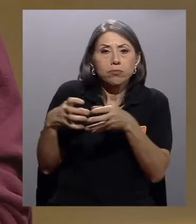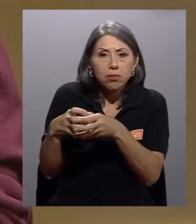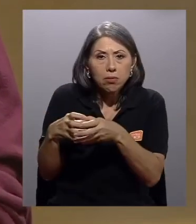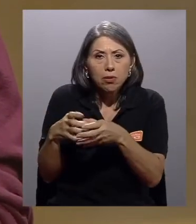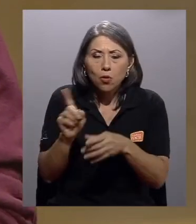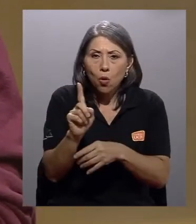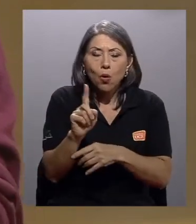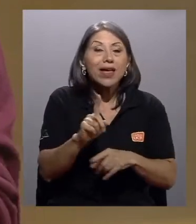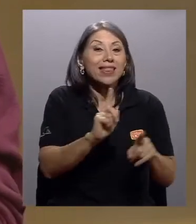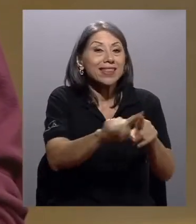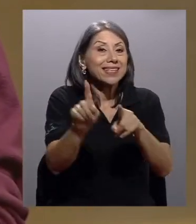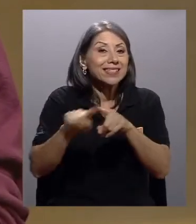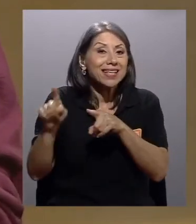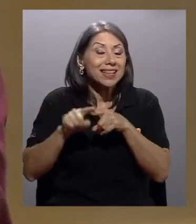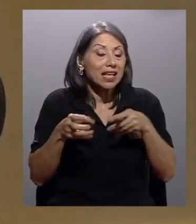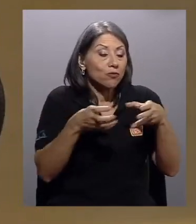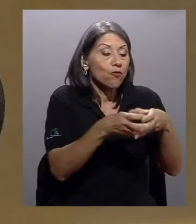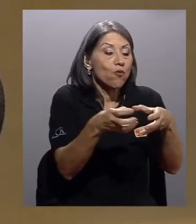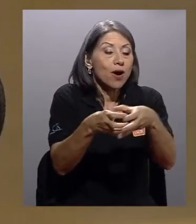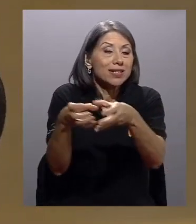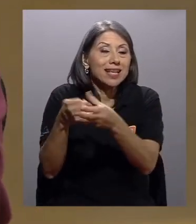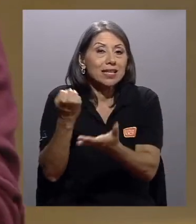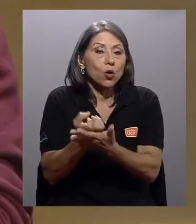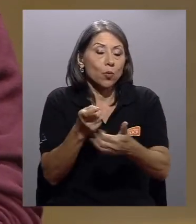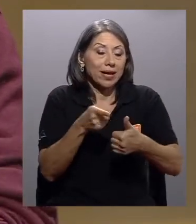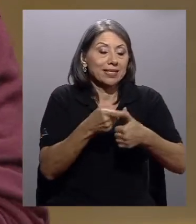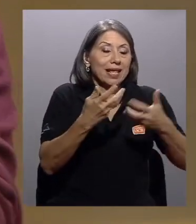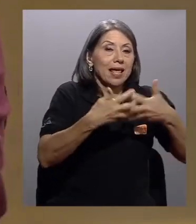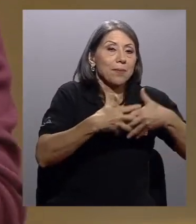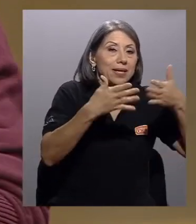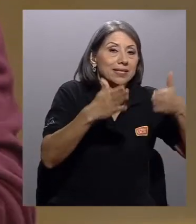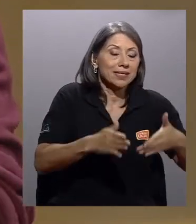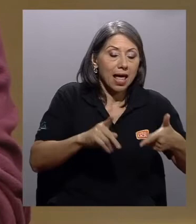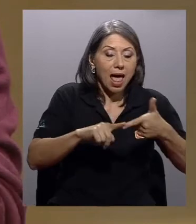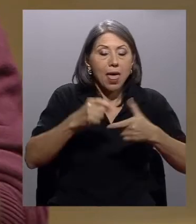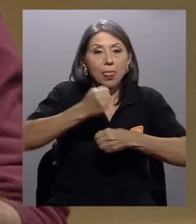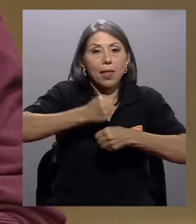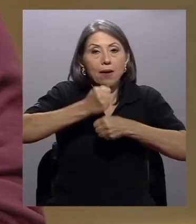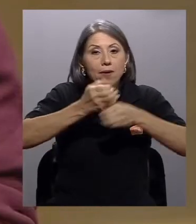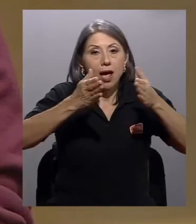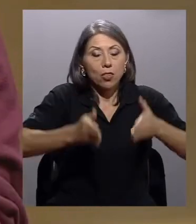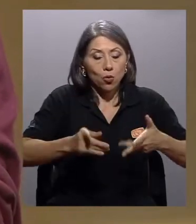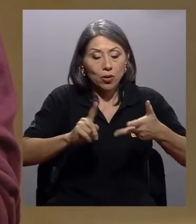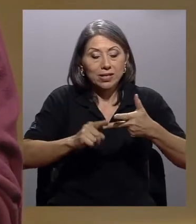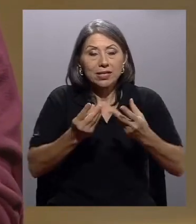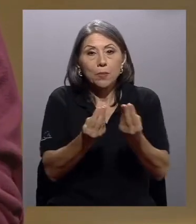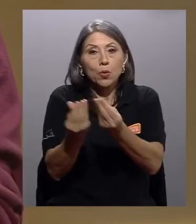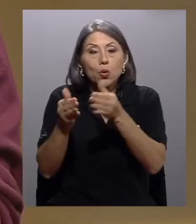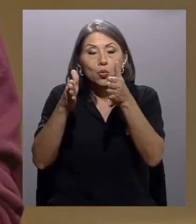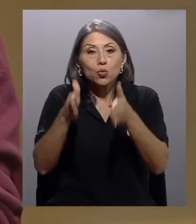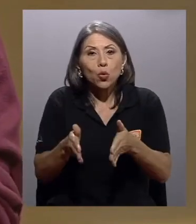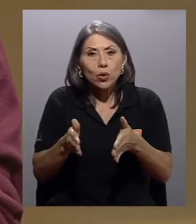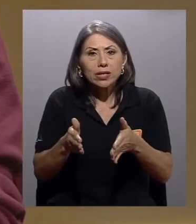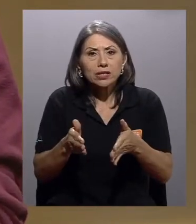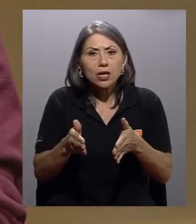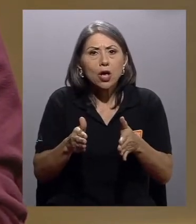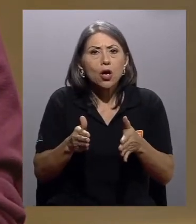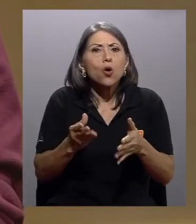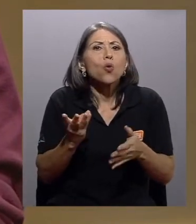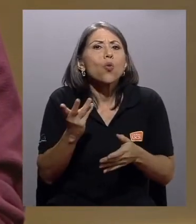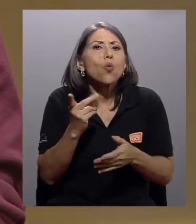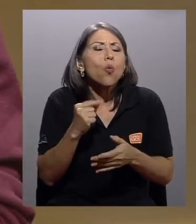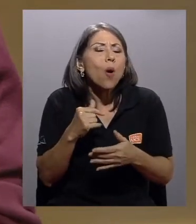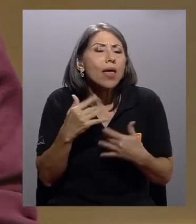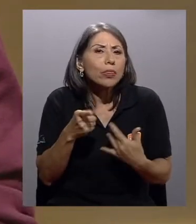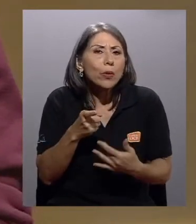distintas fuerzas económicas, a los grupos empresariales, a los trabajadores, a los productores, el mantenimiento de este modelo de